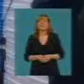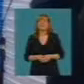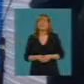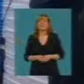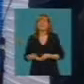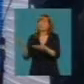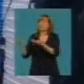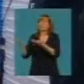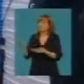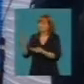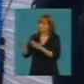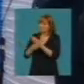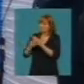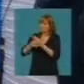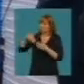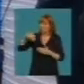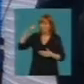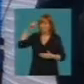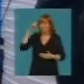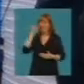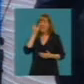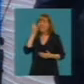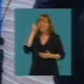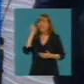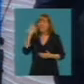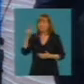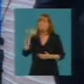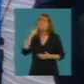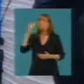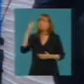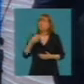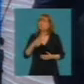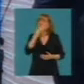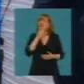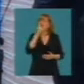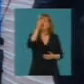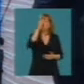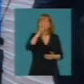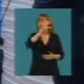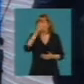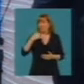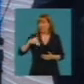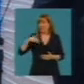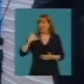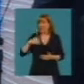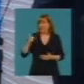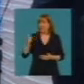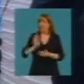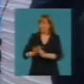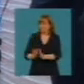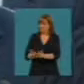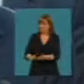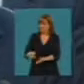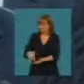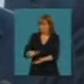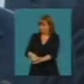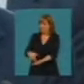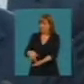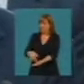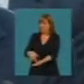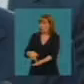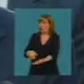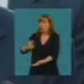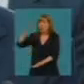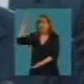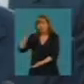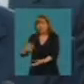Señor Carlos Enrique Meyer, juráis por Dios y por la patria, sobre estos santos evangelios,